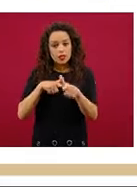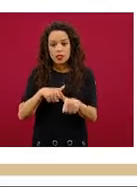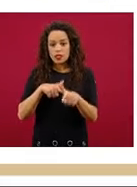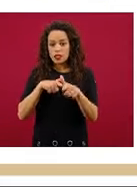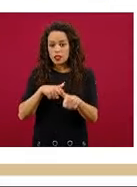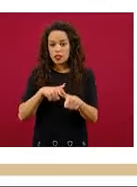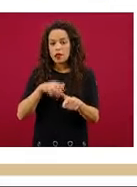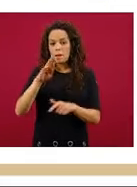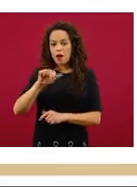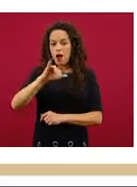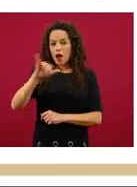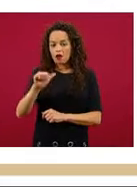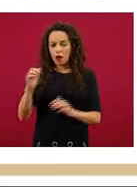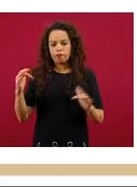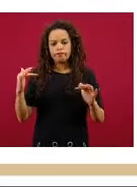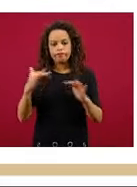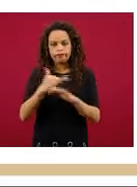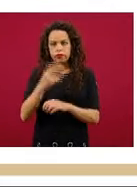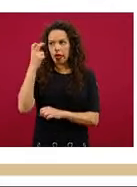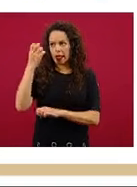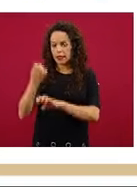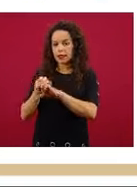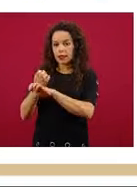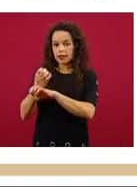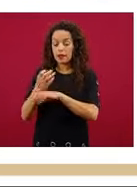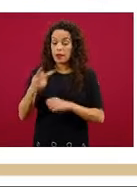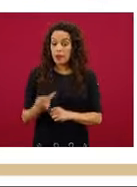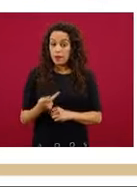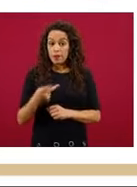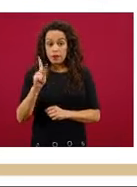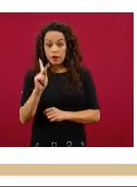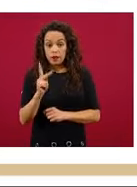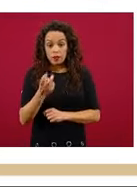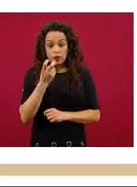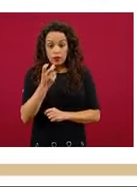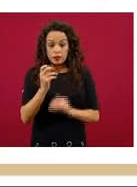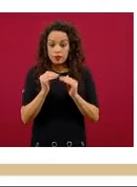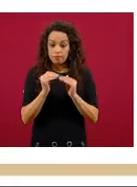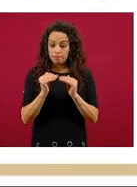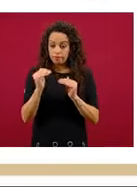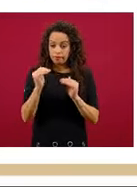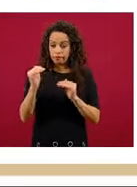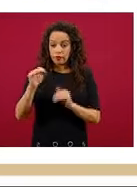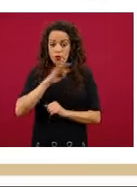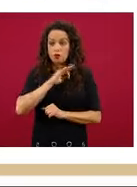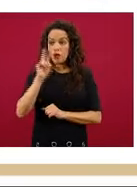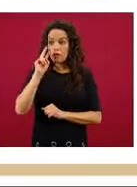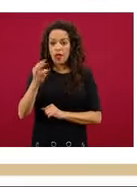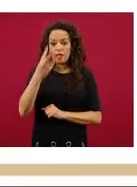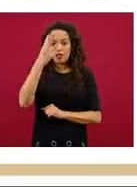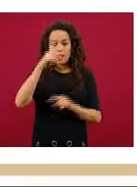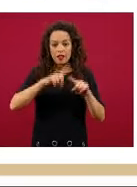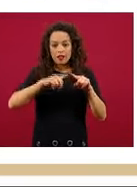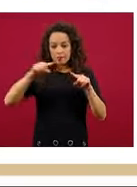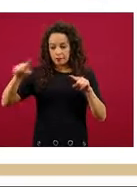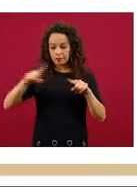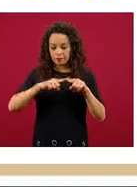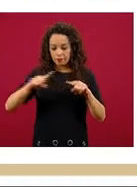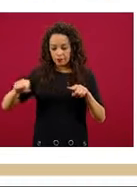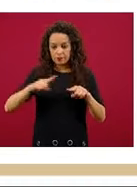movilidad baja en el estado de Oaxaca. Sin embargo, estos incrementos que se pueden observar en las 3 líneas, que se ve